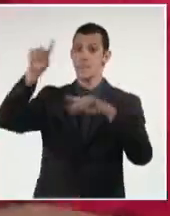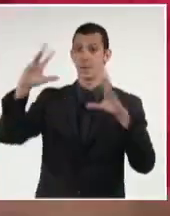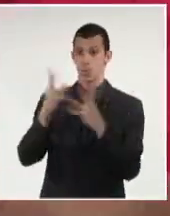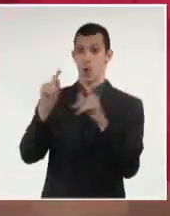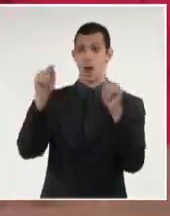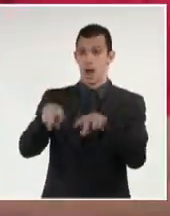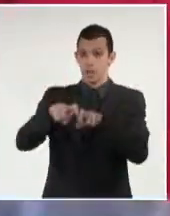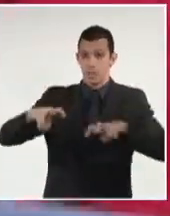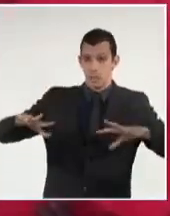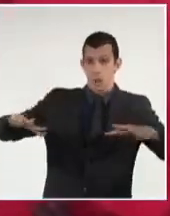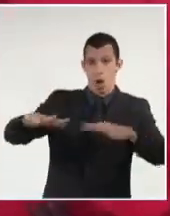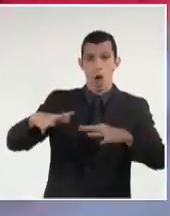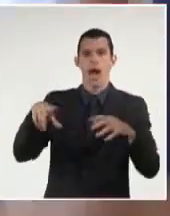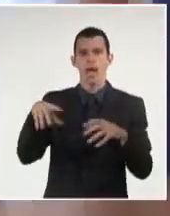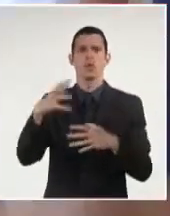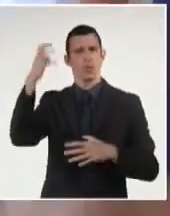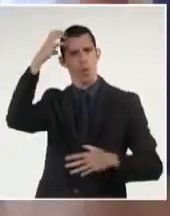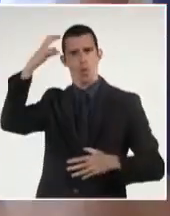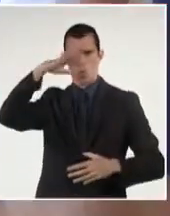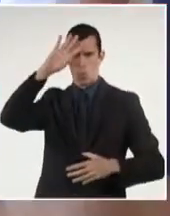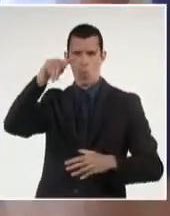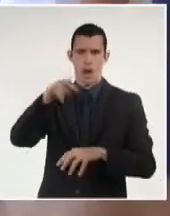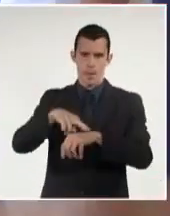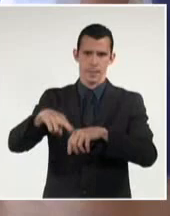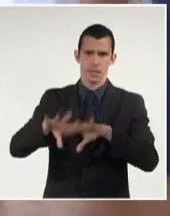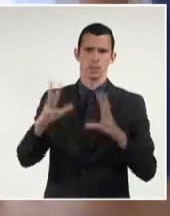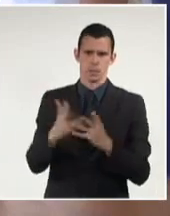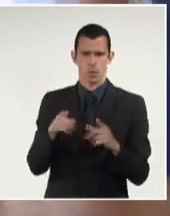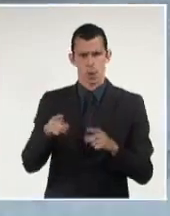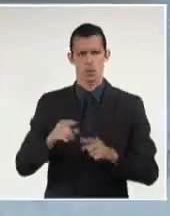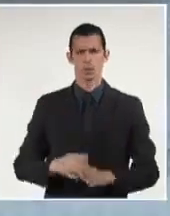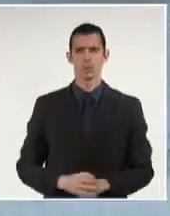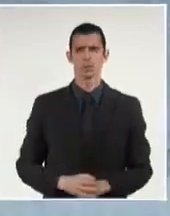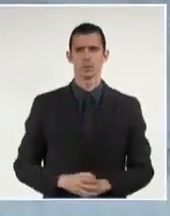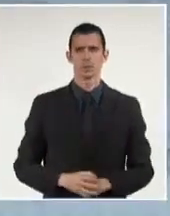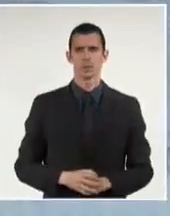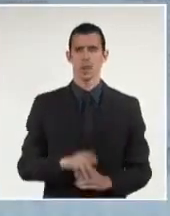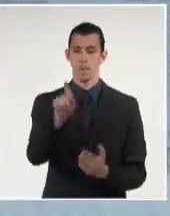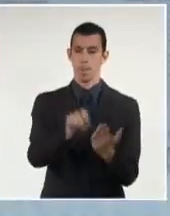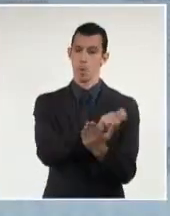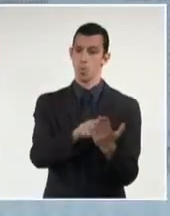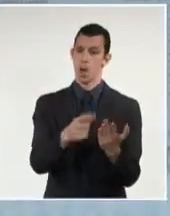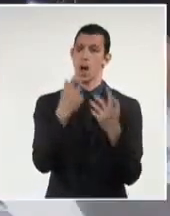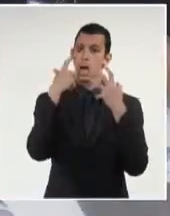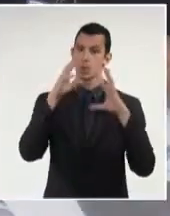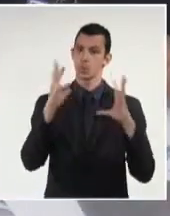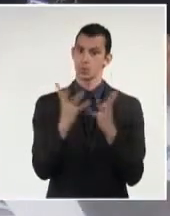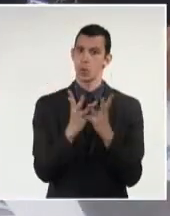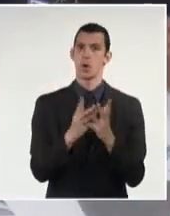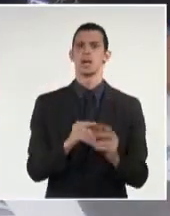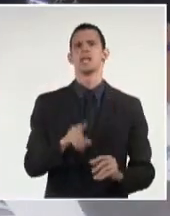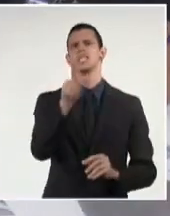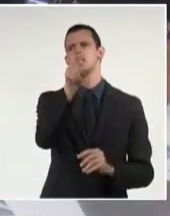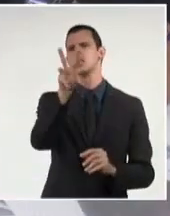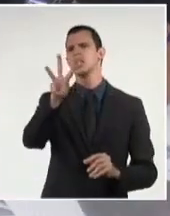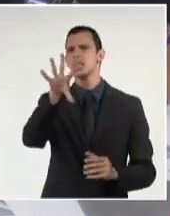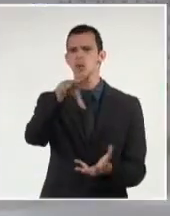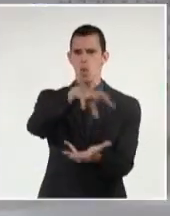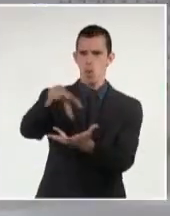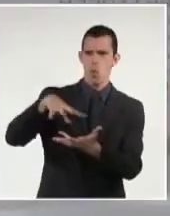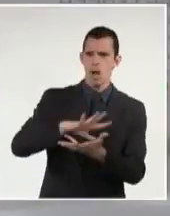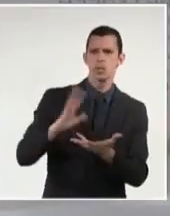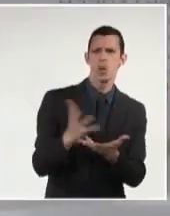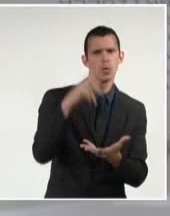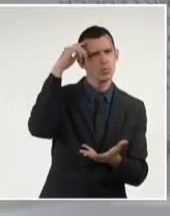por la transparencia y democracia, fue amplia la participación en 135 colegios ubicados en el Plan Turquino,